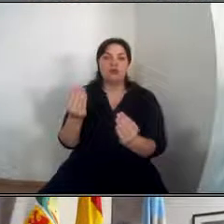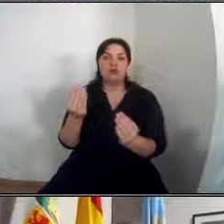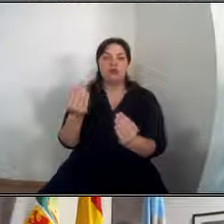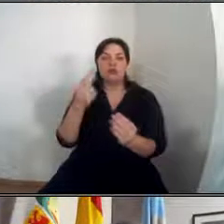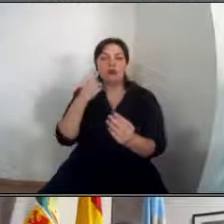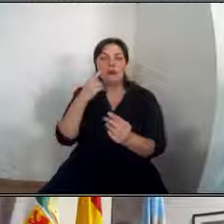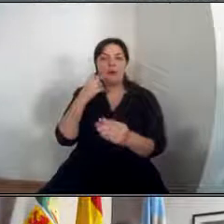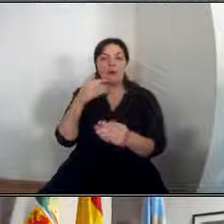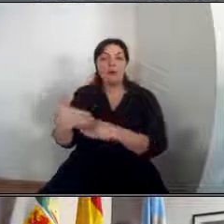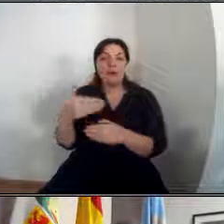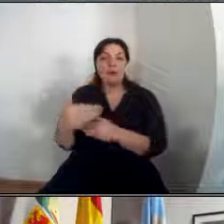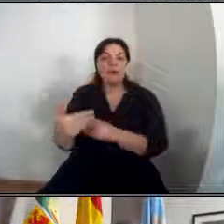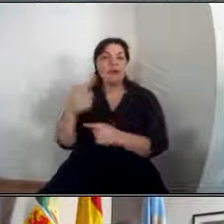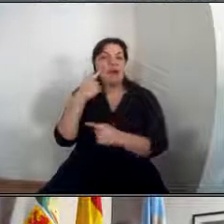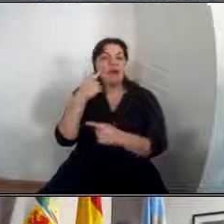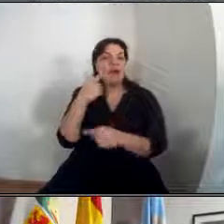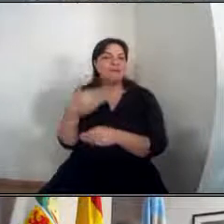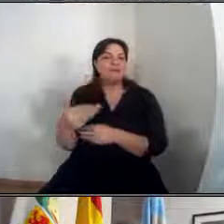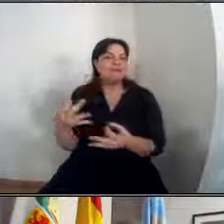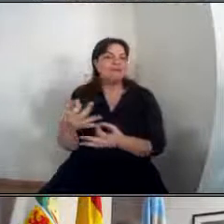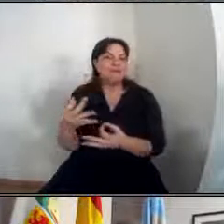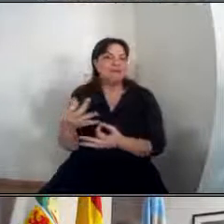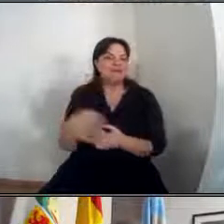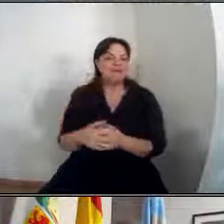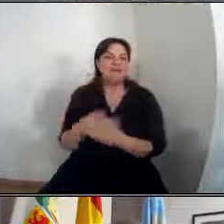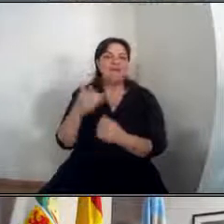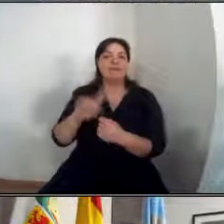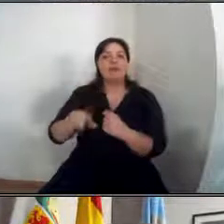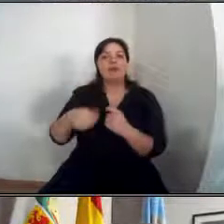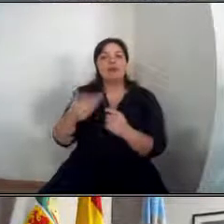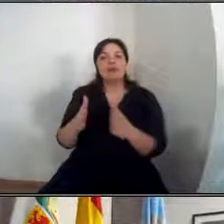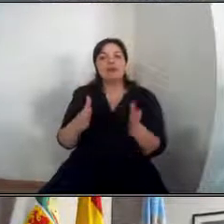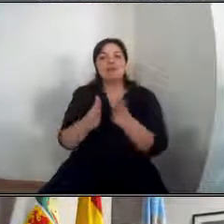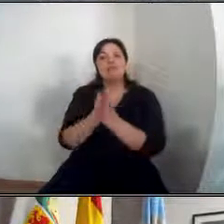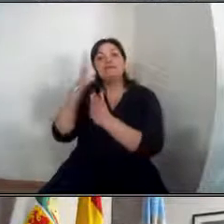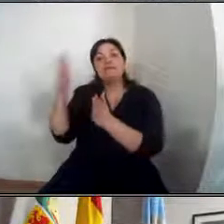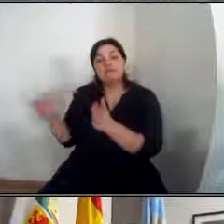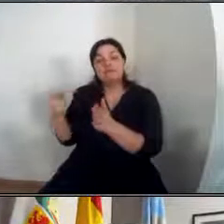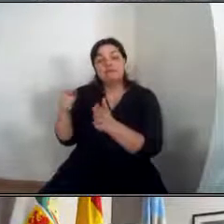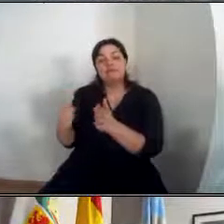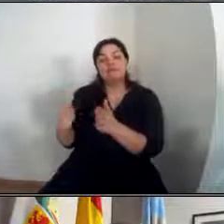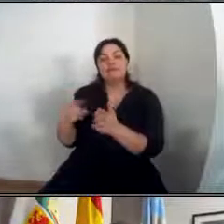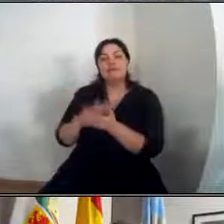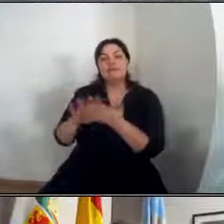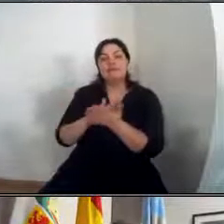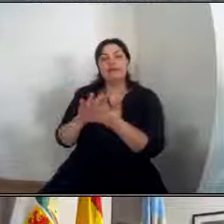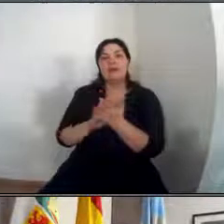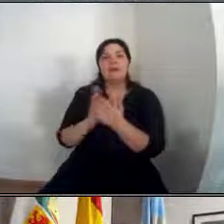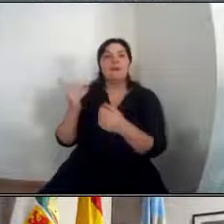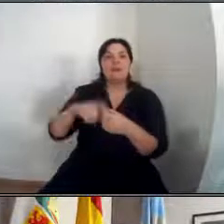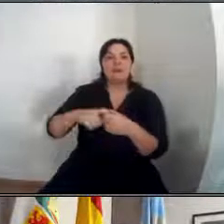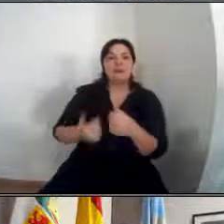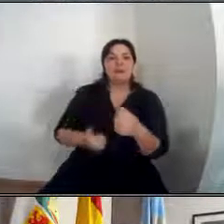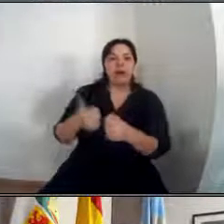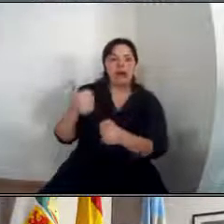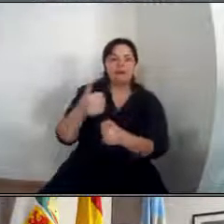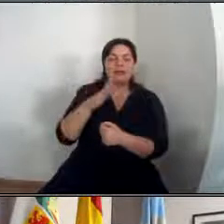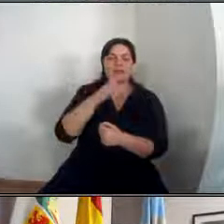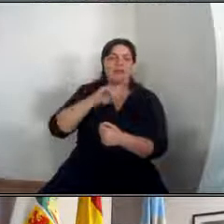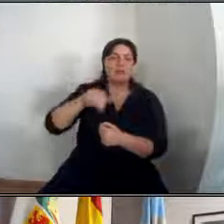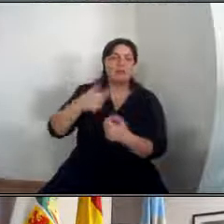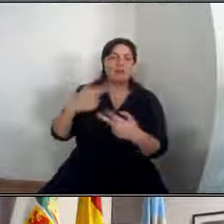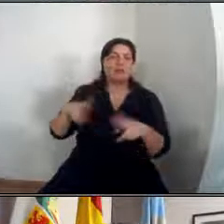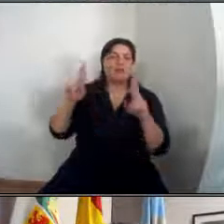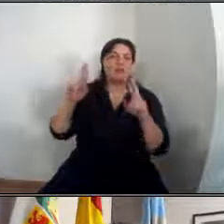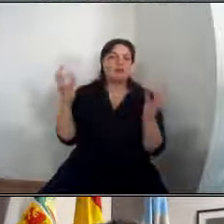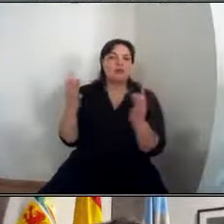de estos meses. Y un bloque final que, bueno, será más participativo, puesto que dejaremos que las personas que nos